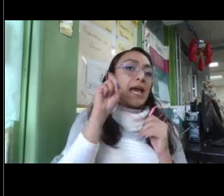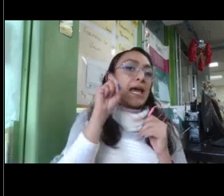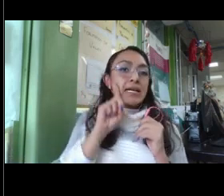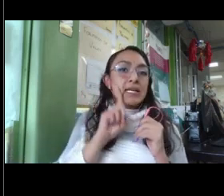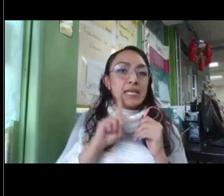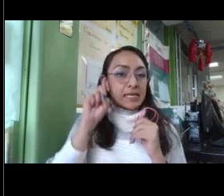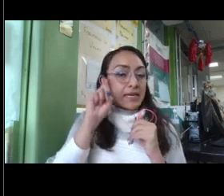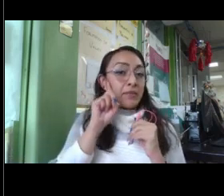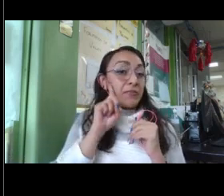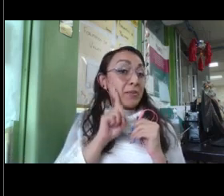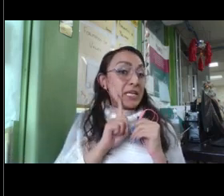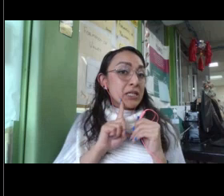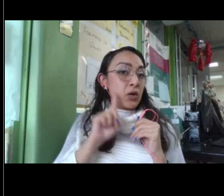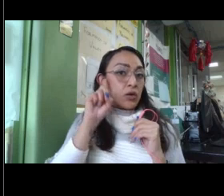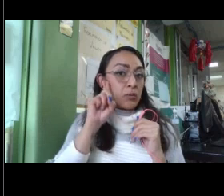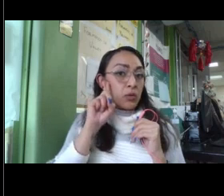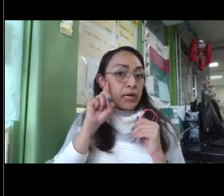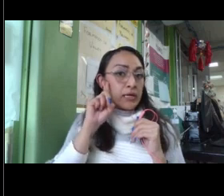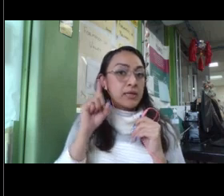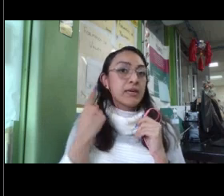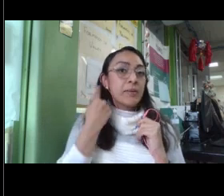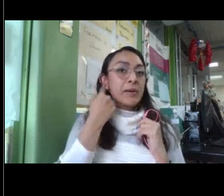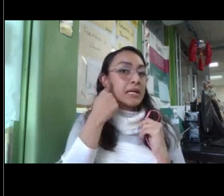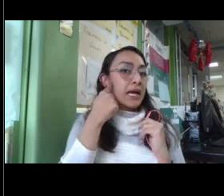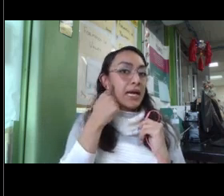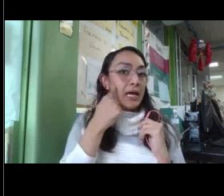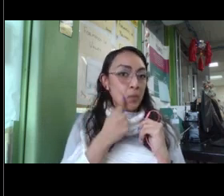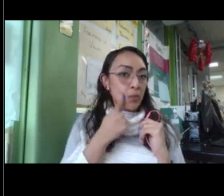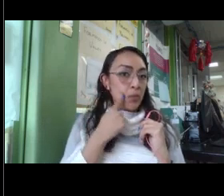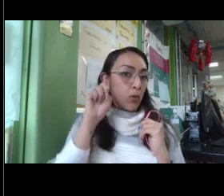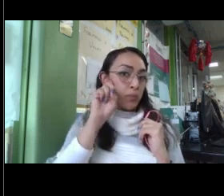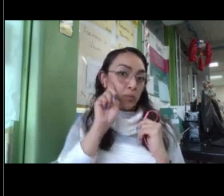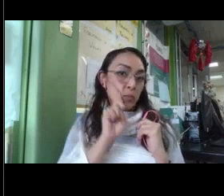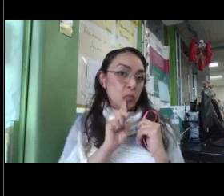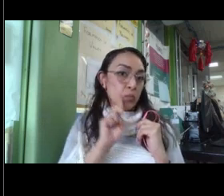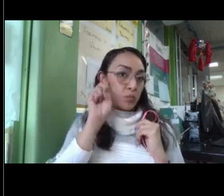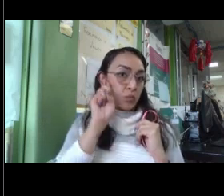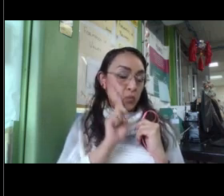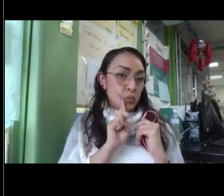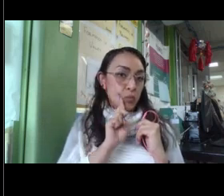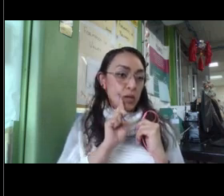es esta, que es la seña de femenino o de mujer, que marca el pómulo.